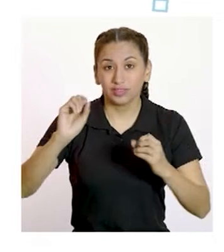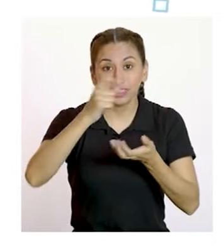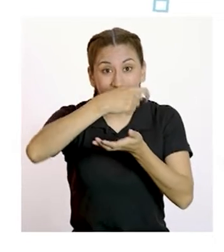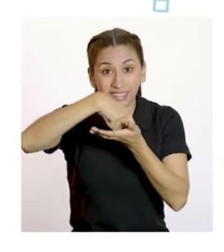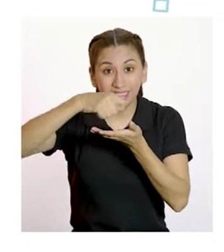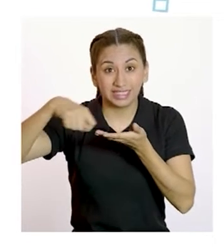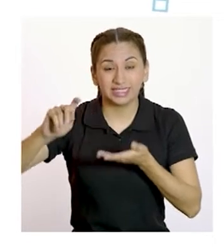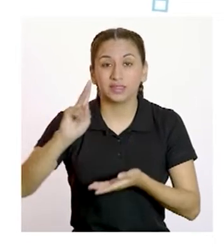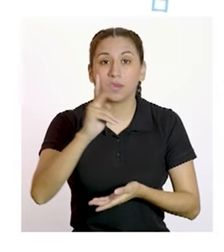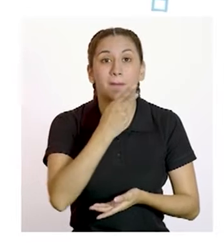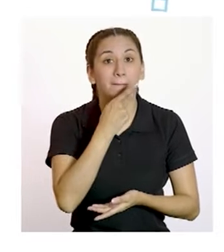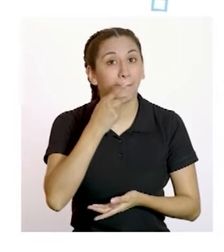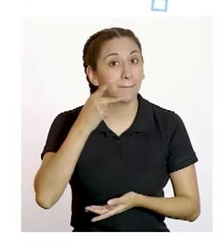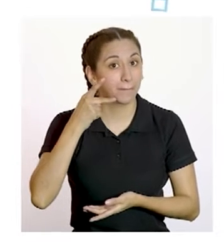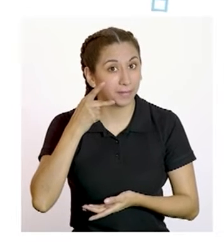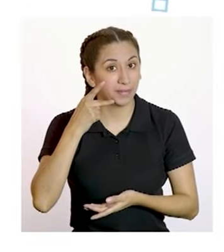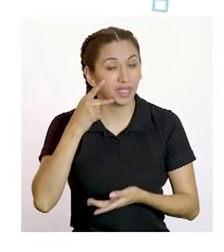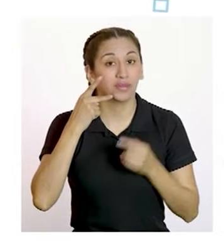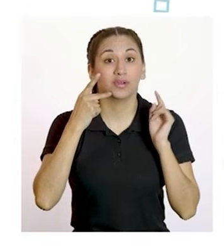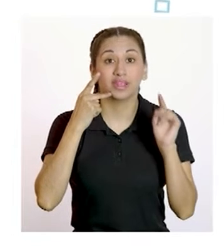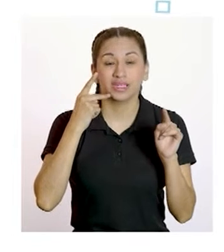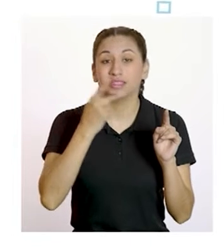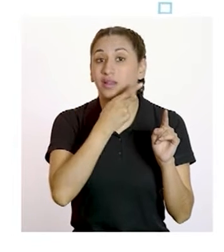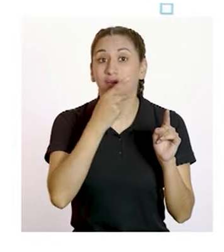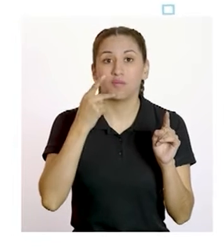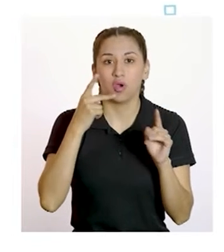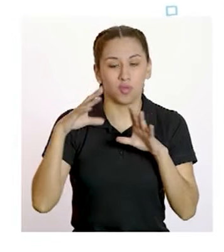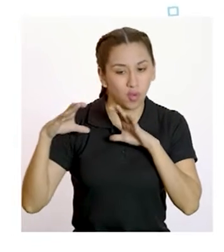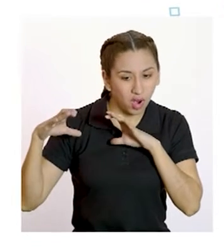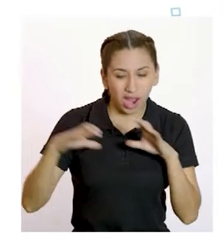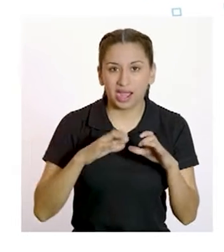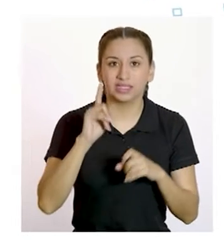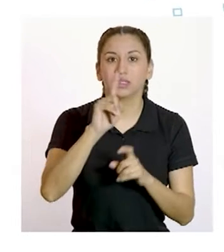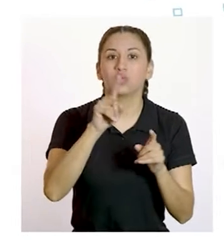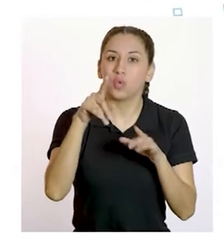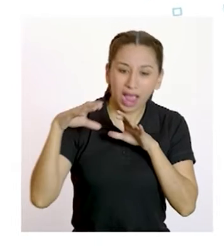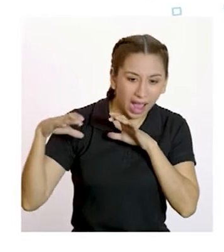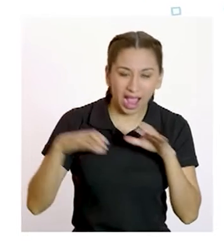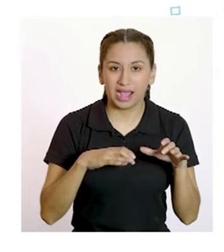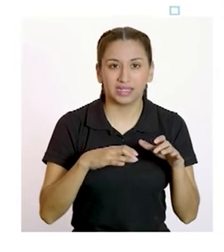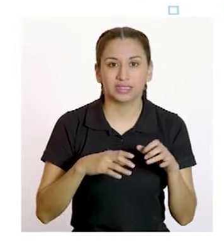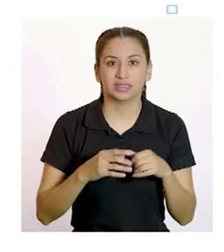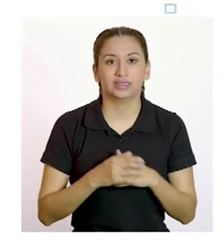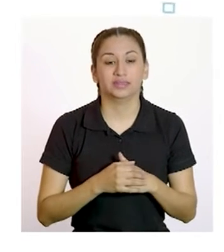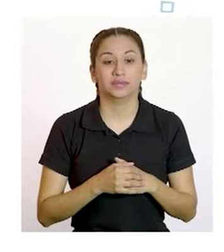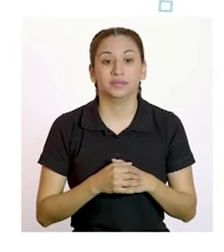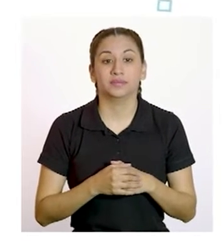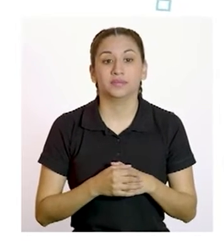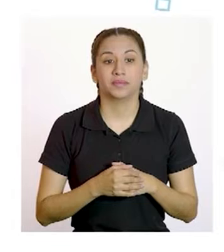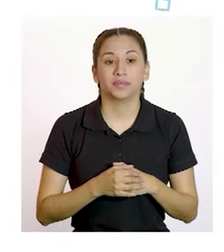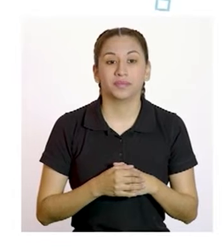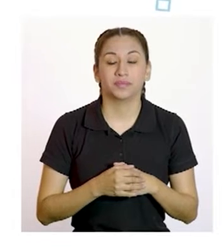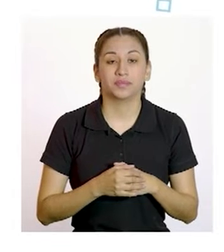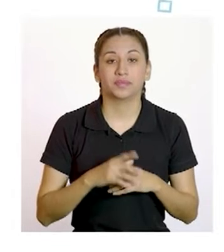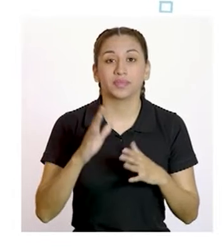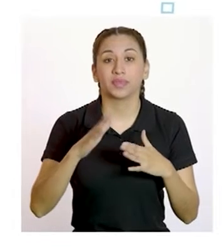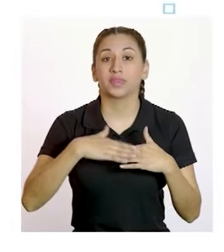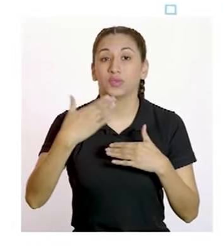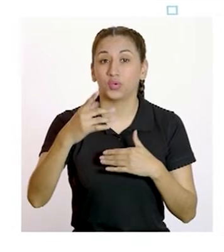se escribe el verbo en su modo imperativo. Esto es un modo que expresa un mandato, ruego,